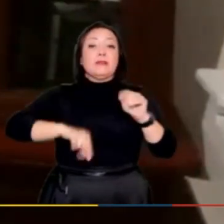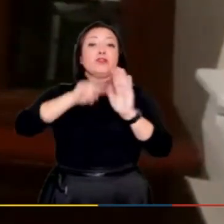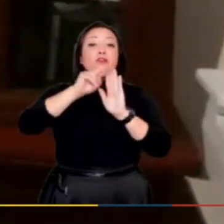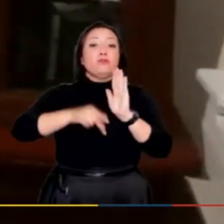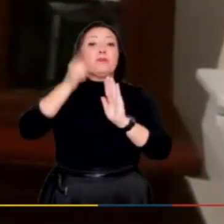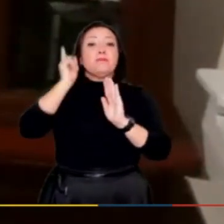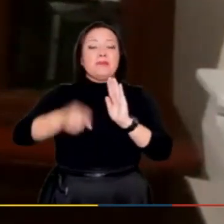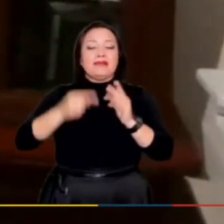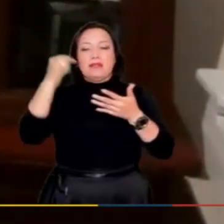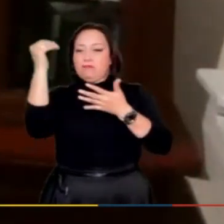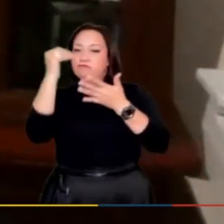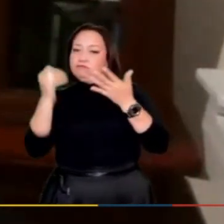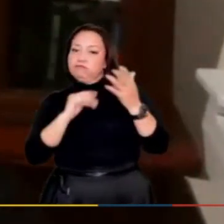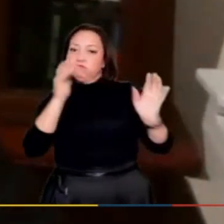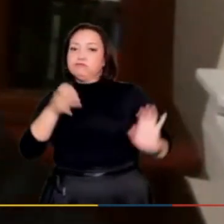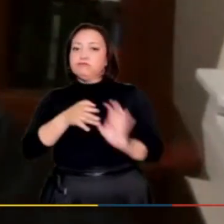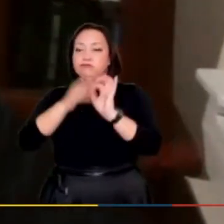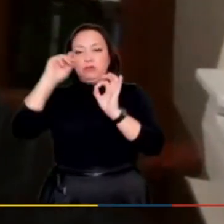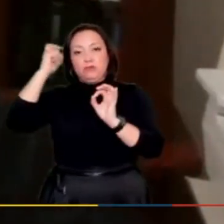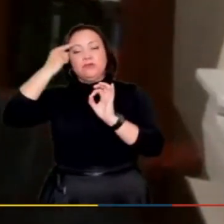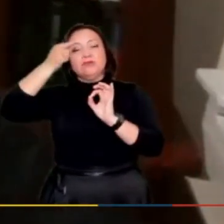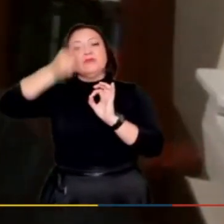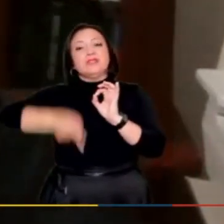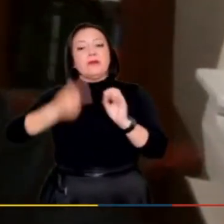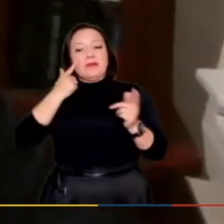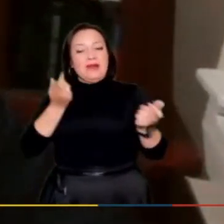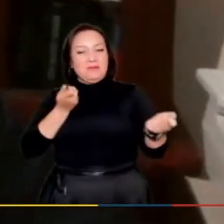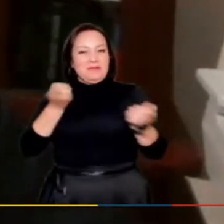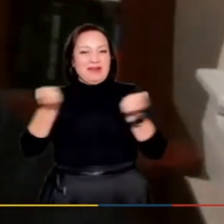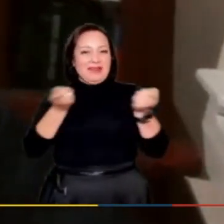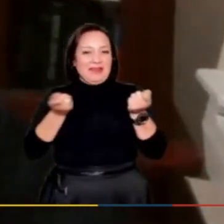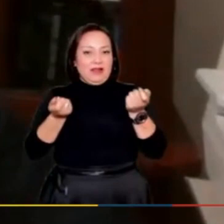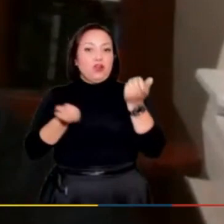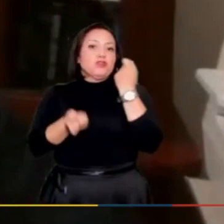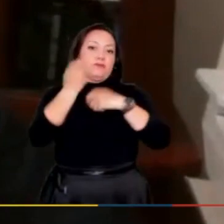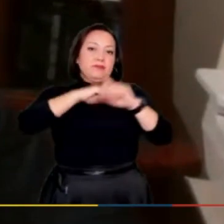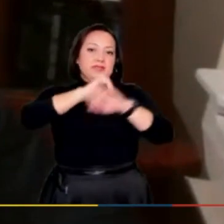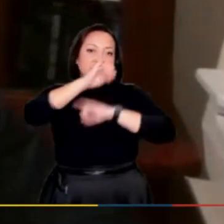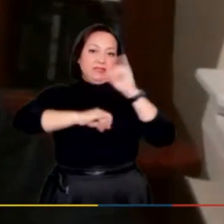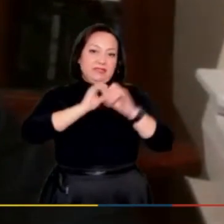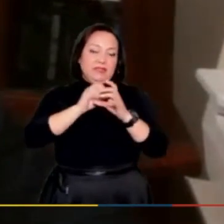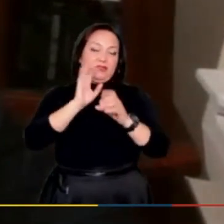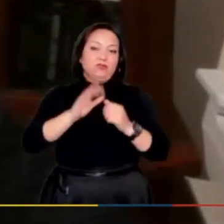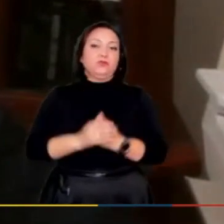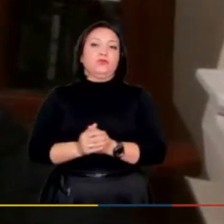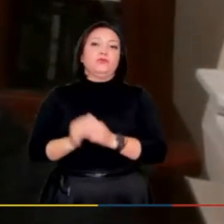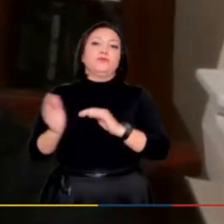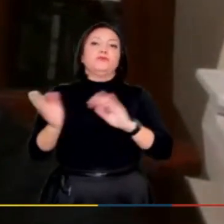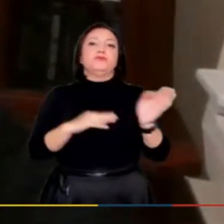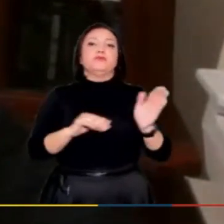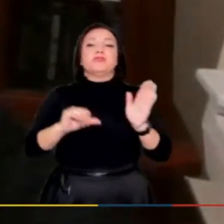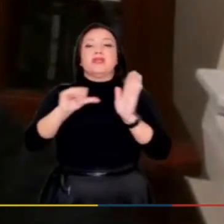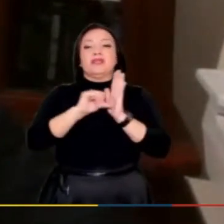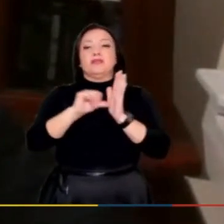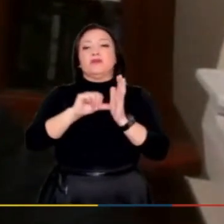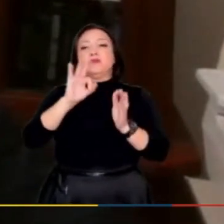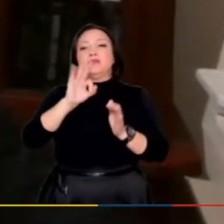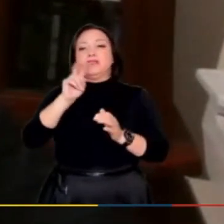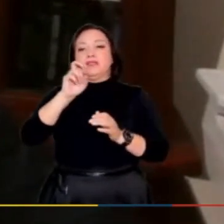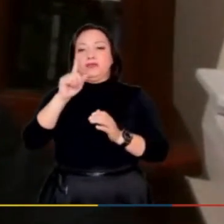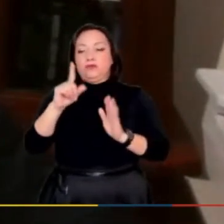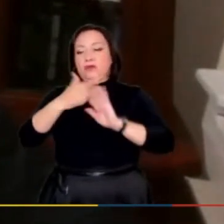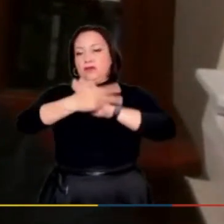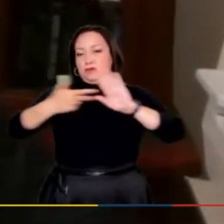las que se debe sujetar el gobierno para regular los cambios internacionales, el artículo 371 de la